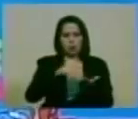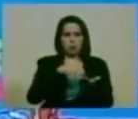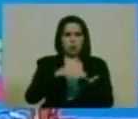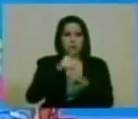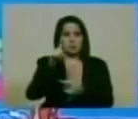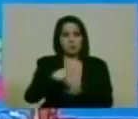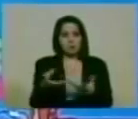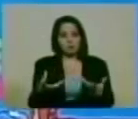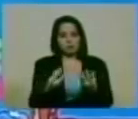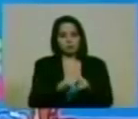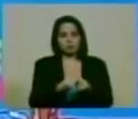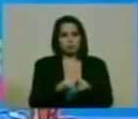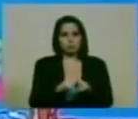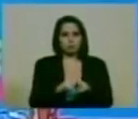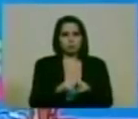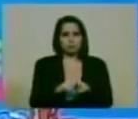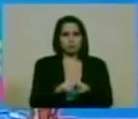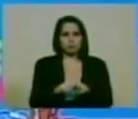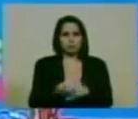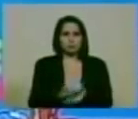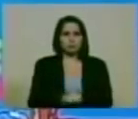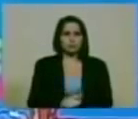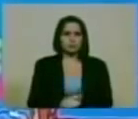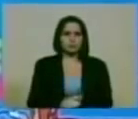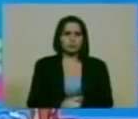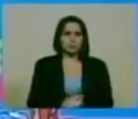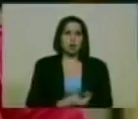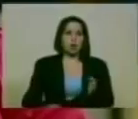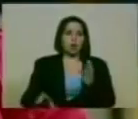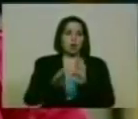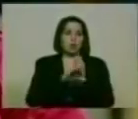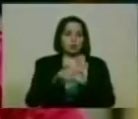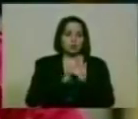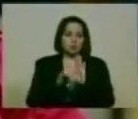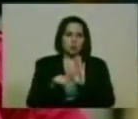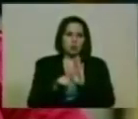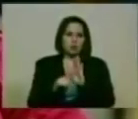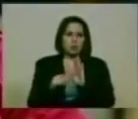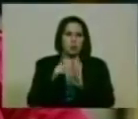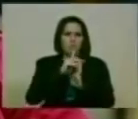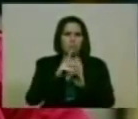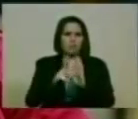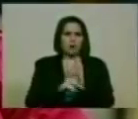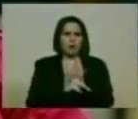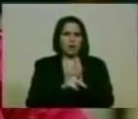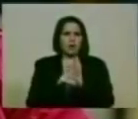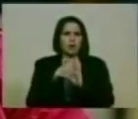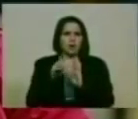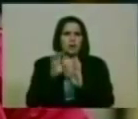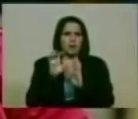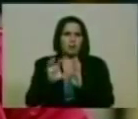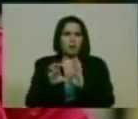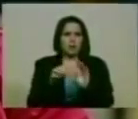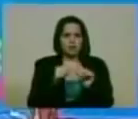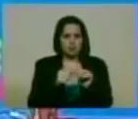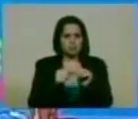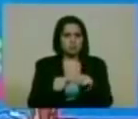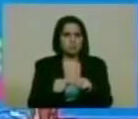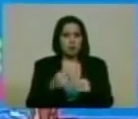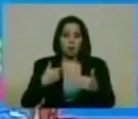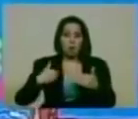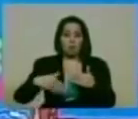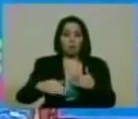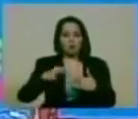Darío. Y vamos constituyendo un Plan de la Patria concreto. Pronto vamos a tener el Congreso